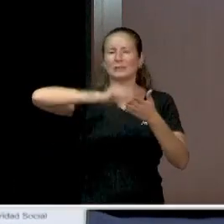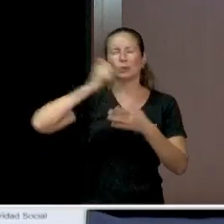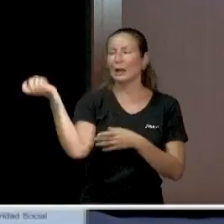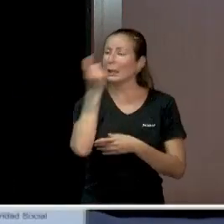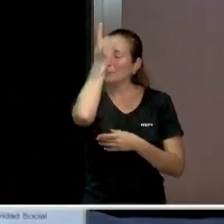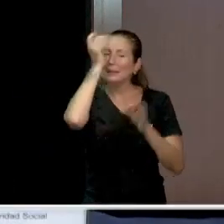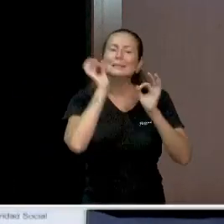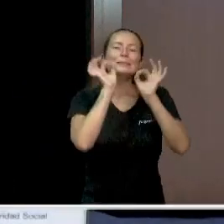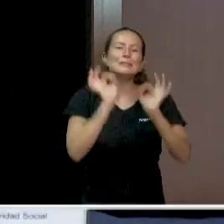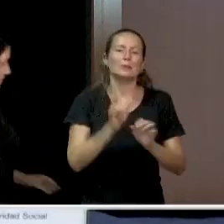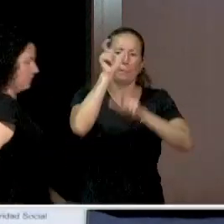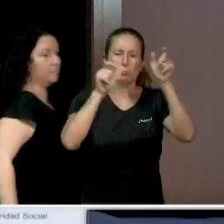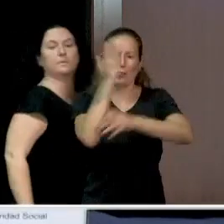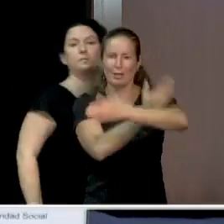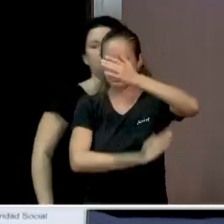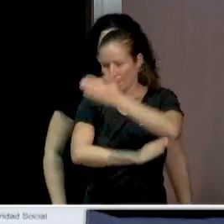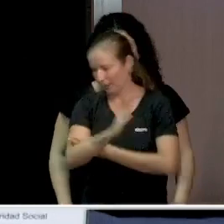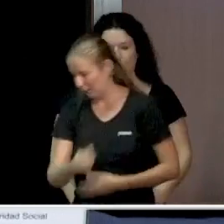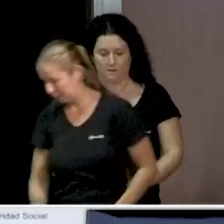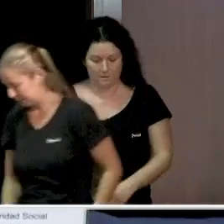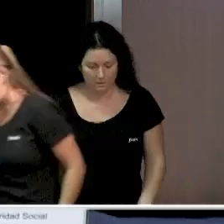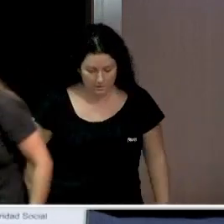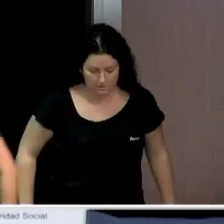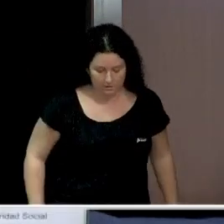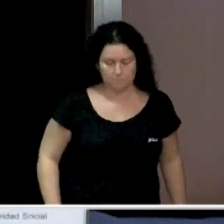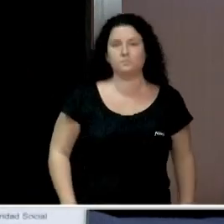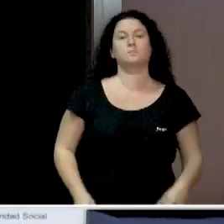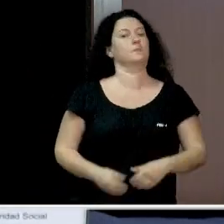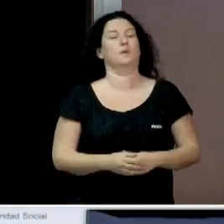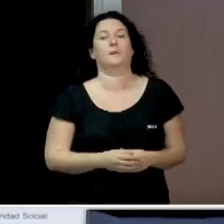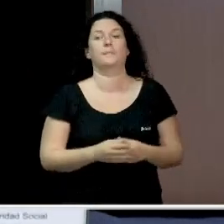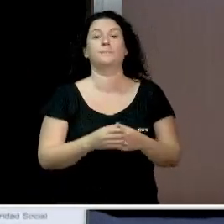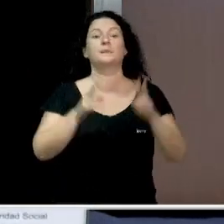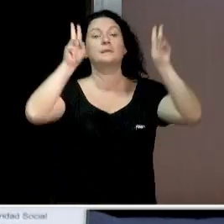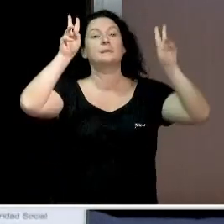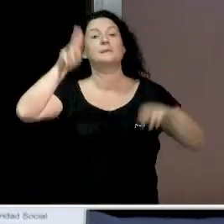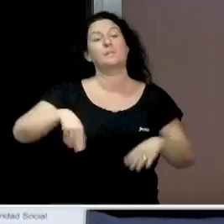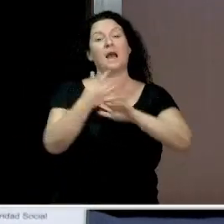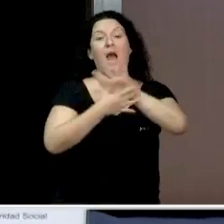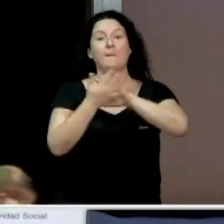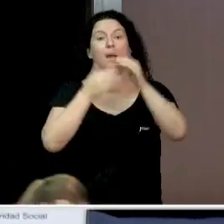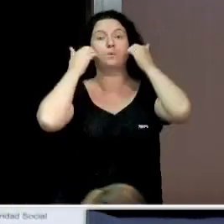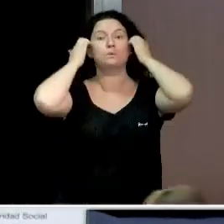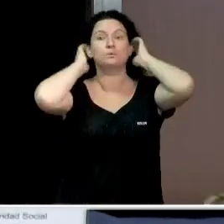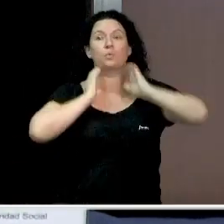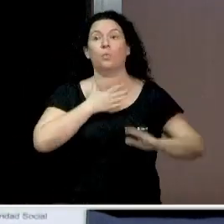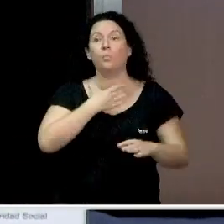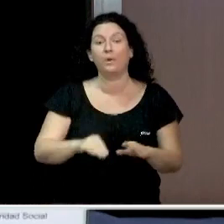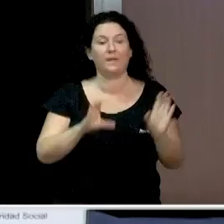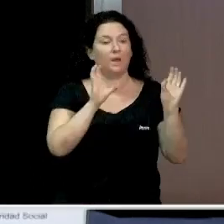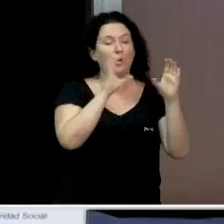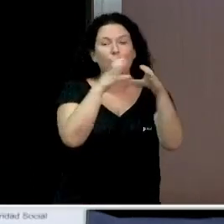las personas con discapacidad. Puede hablarse también de la existencia incluso de algunos